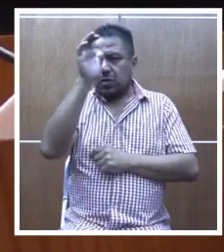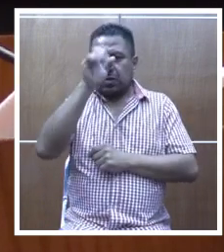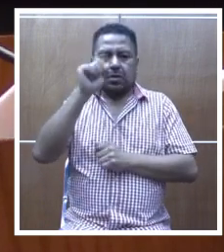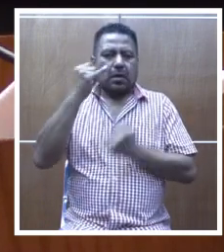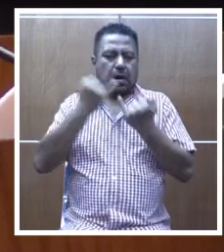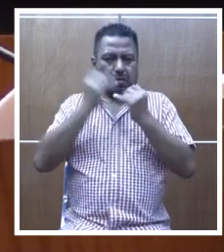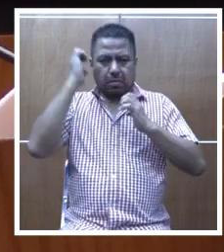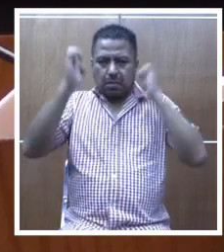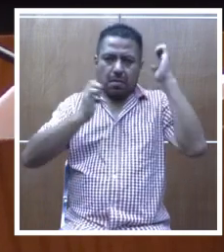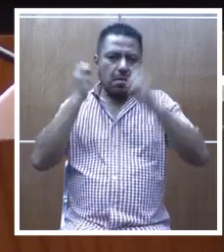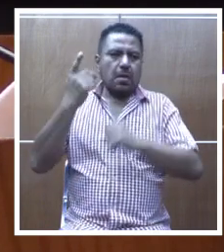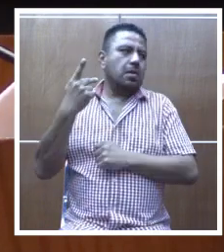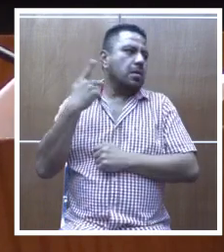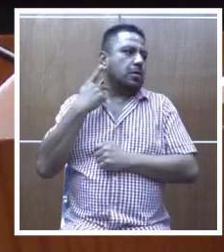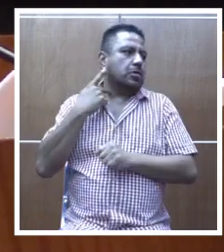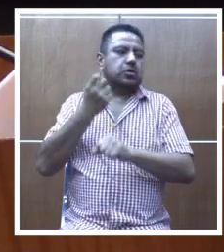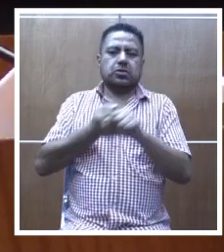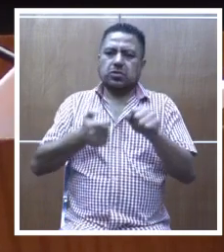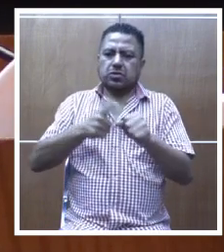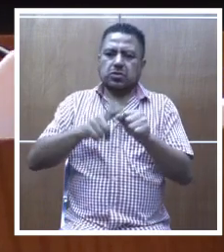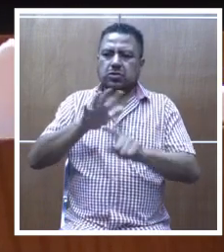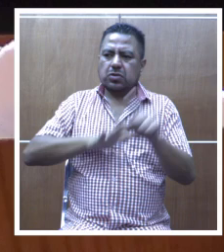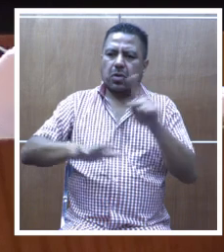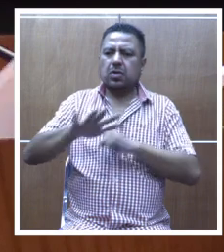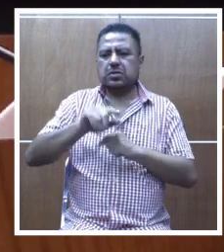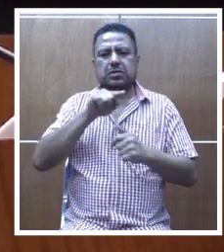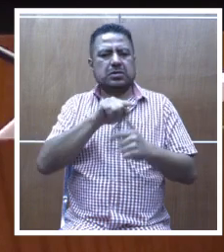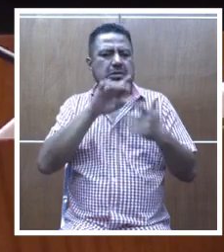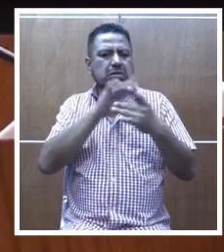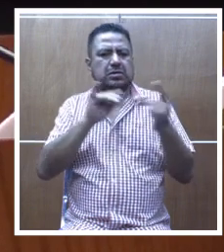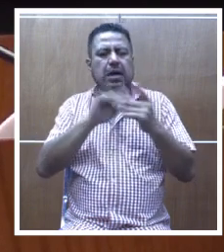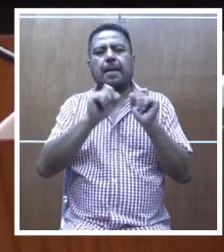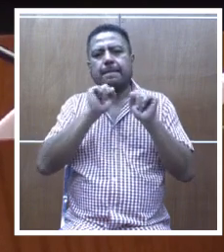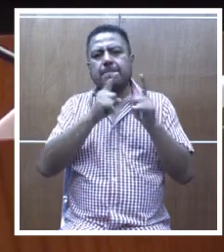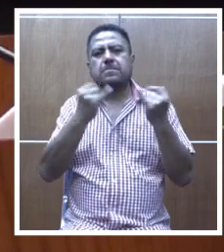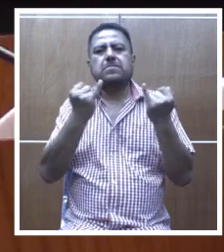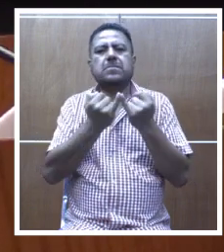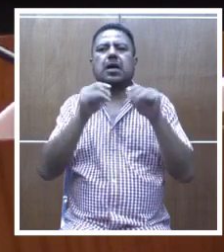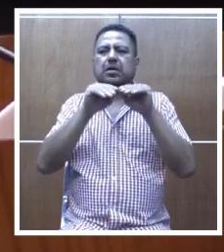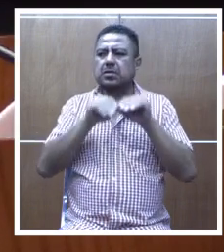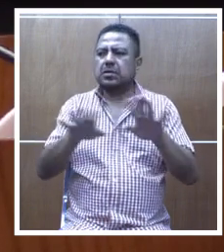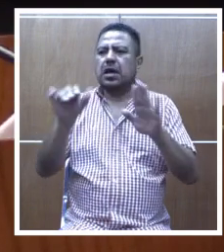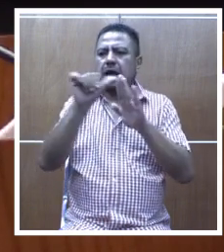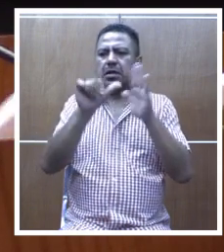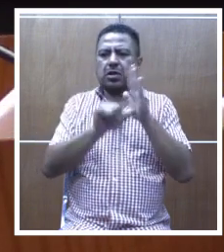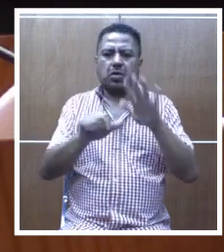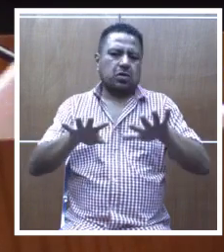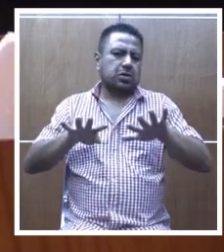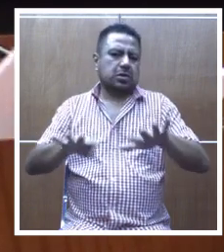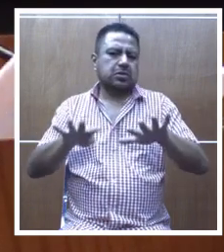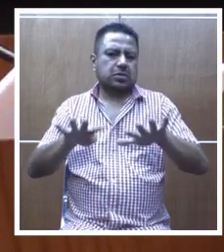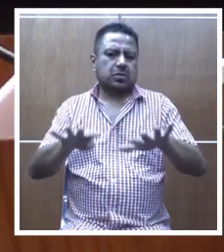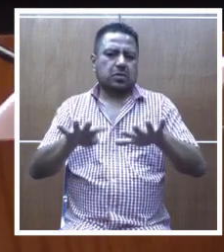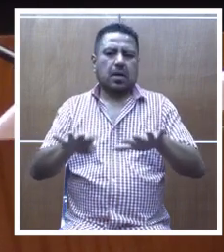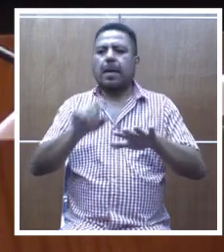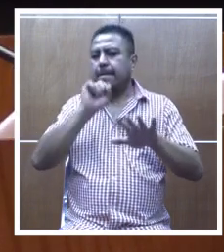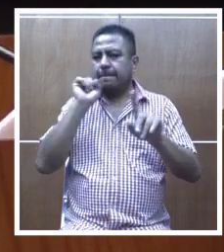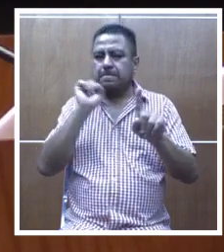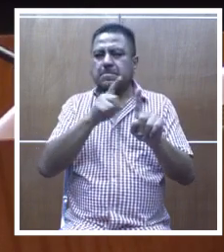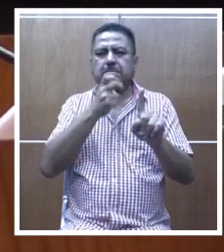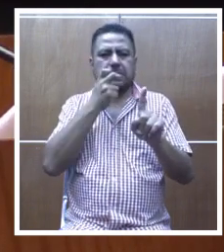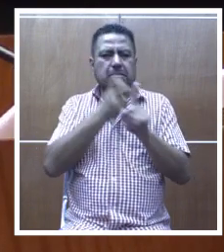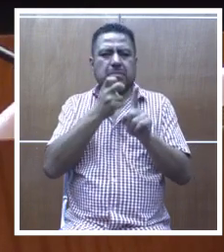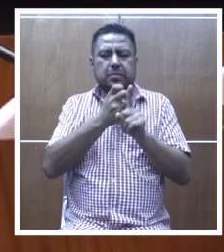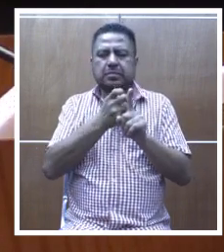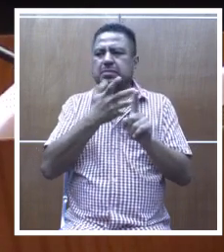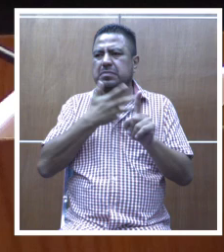ecológica, política y social y que se mencionan en la misma declaración en el artículo 19. La misma declaración